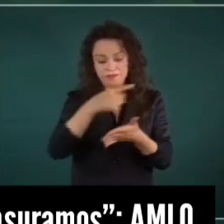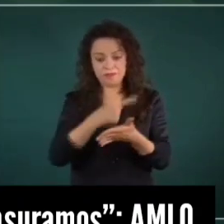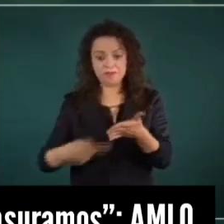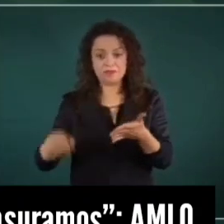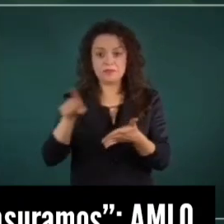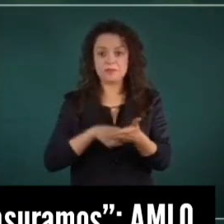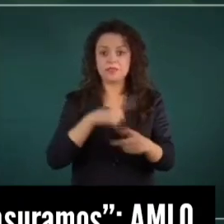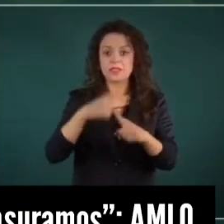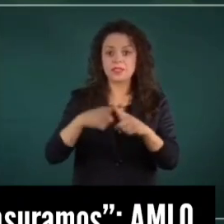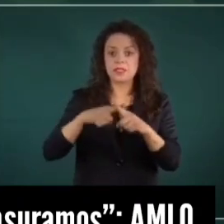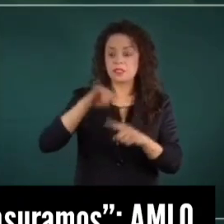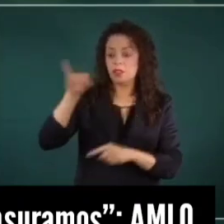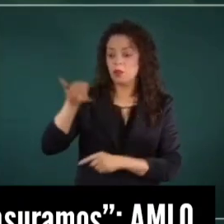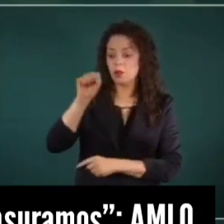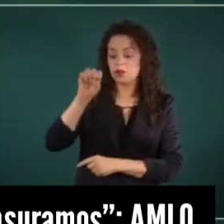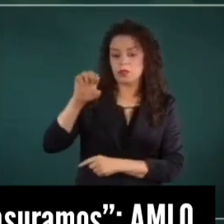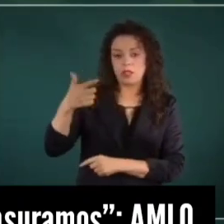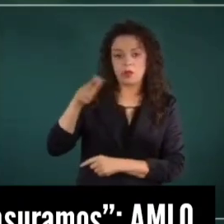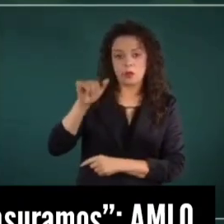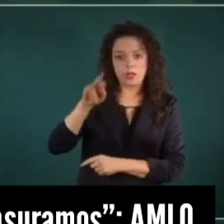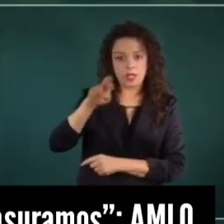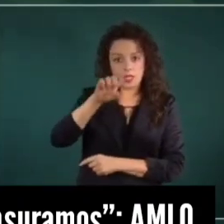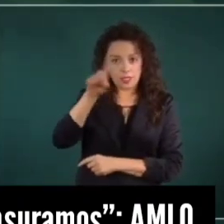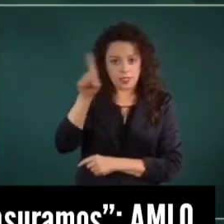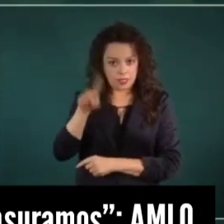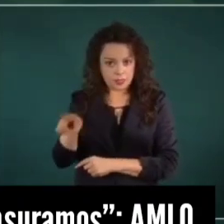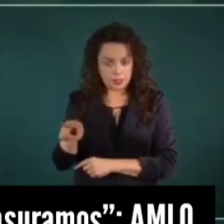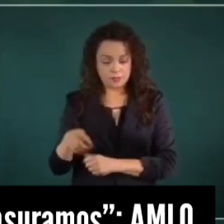José Gutiérrez Vivó